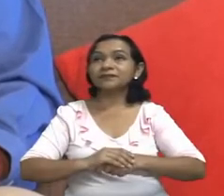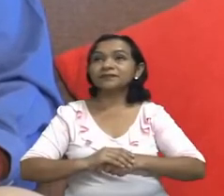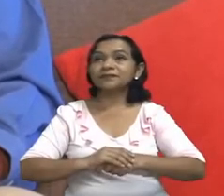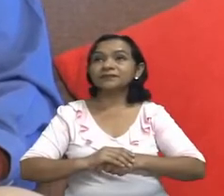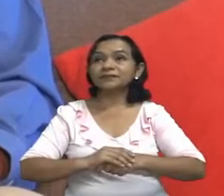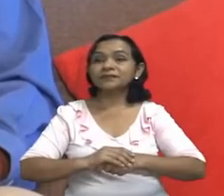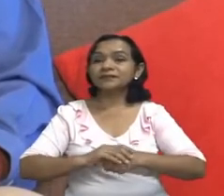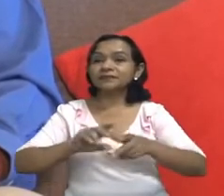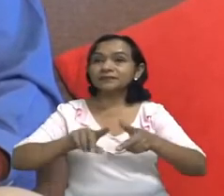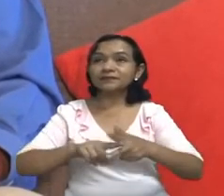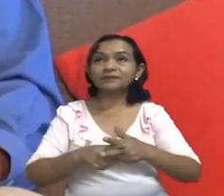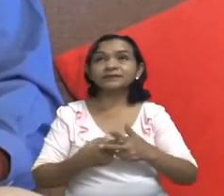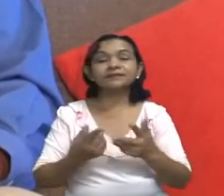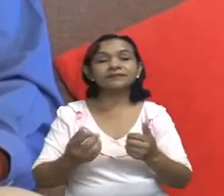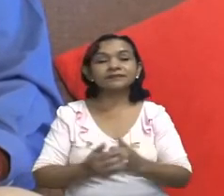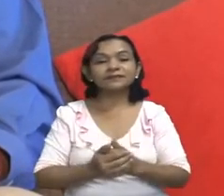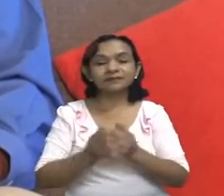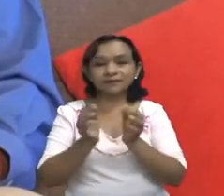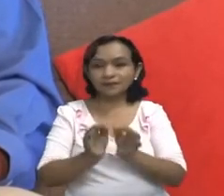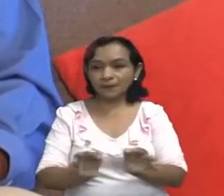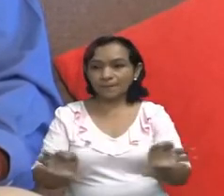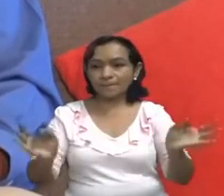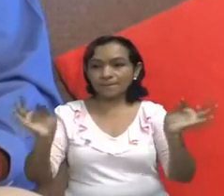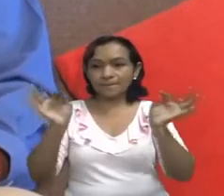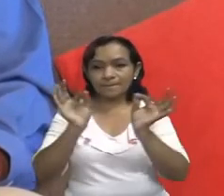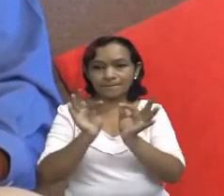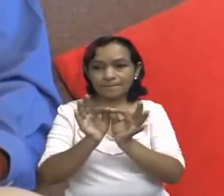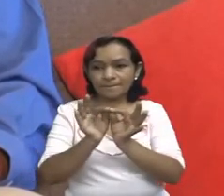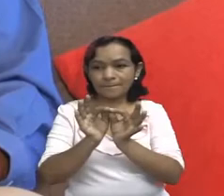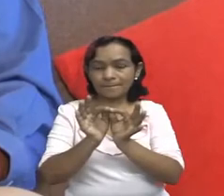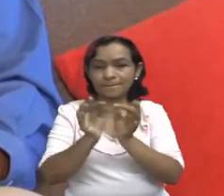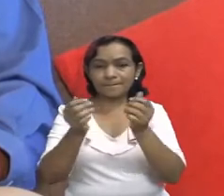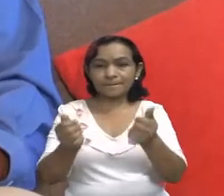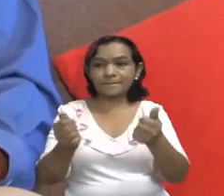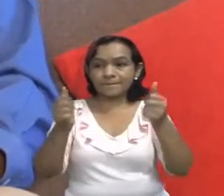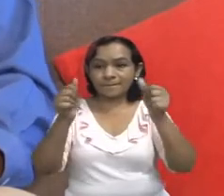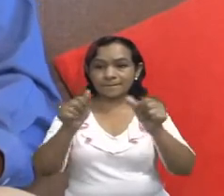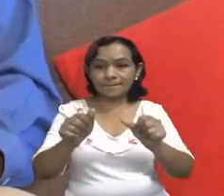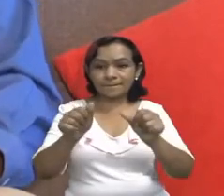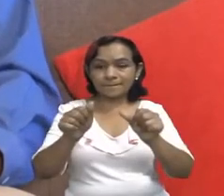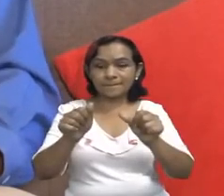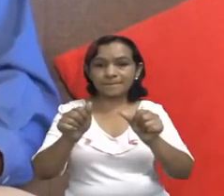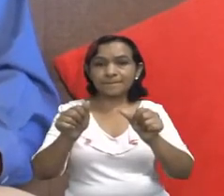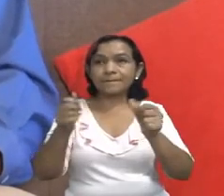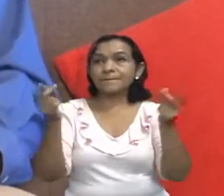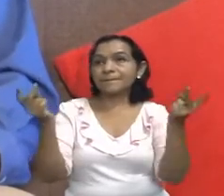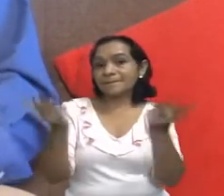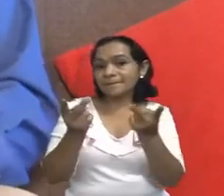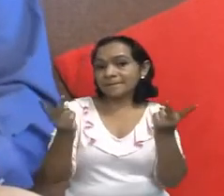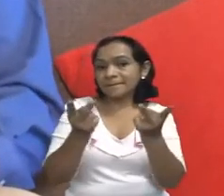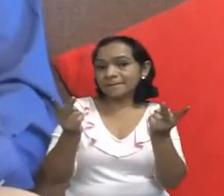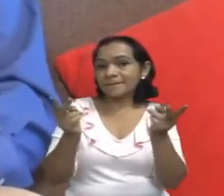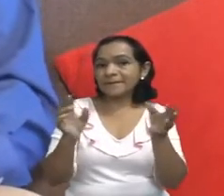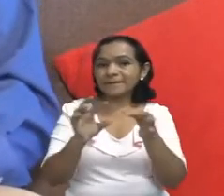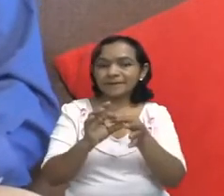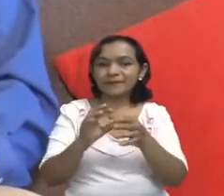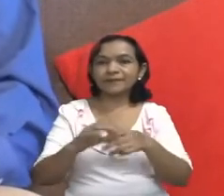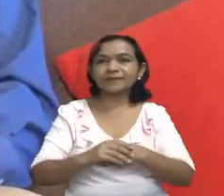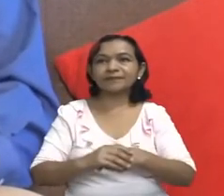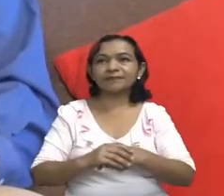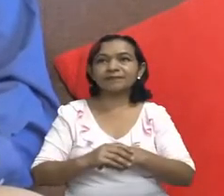esto, importantes momentos que te corresponde, ¿no? Sí. Recoger y vivir a la vez. Así